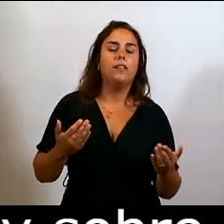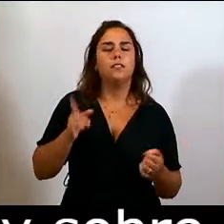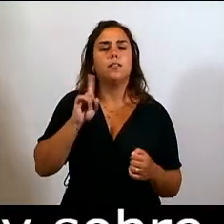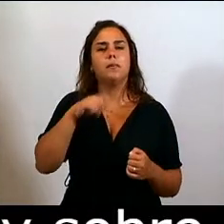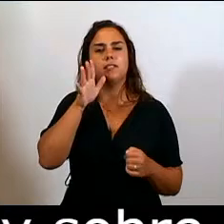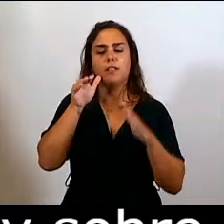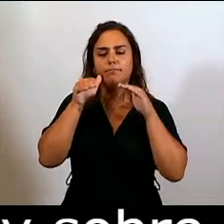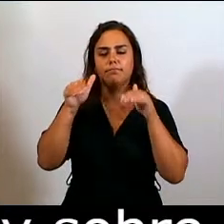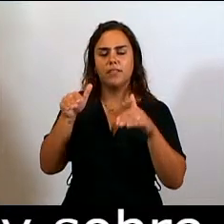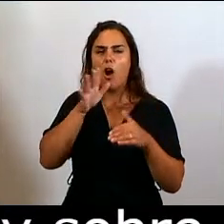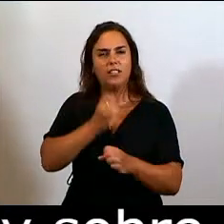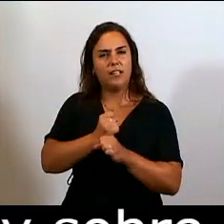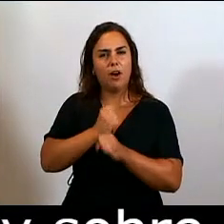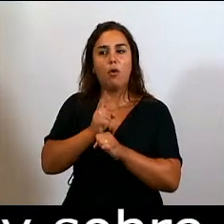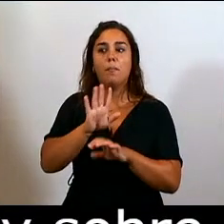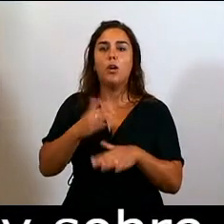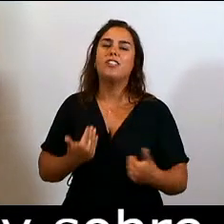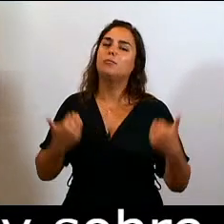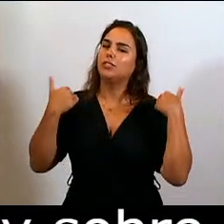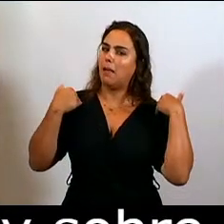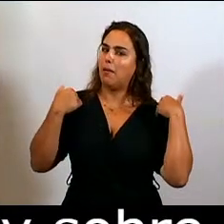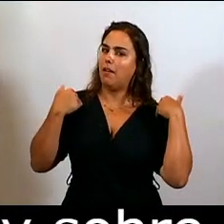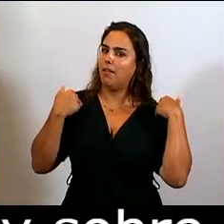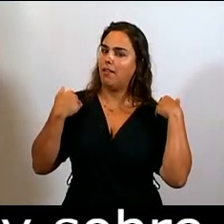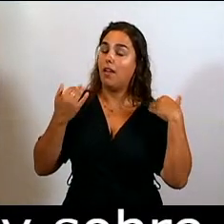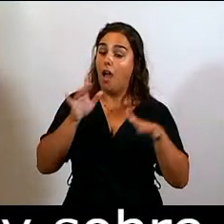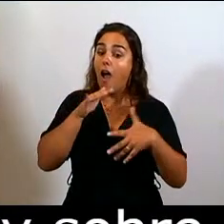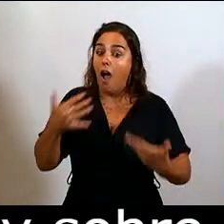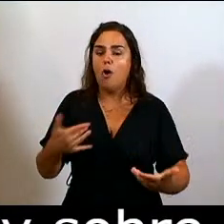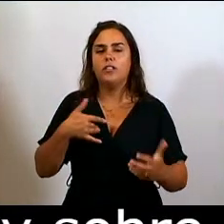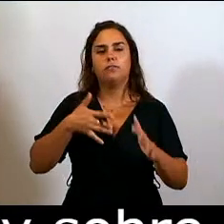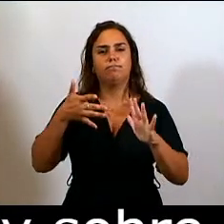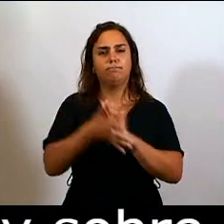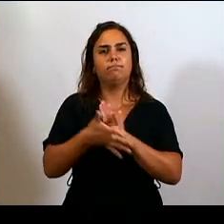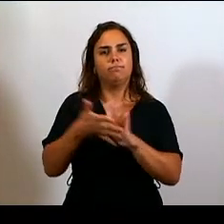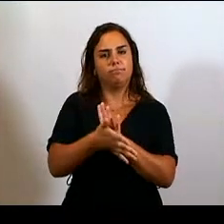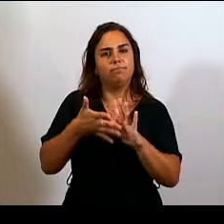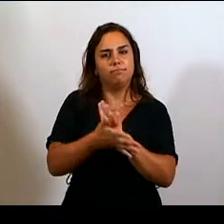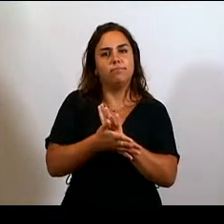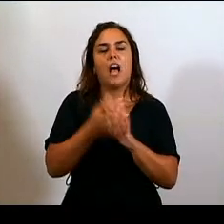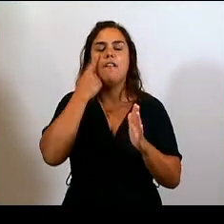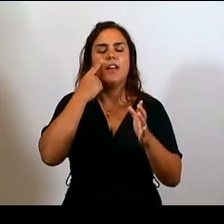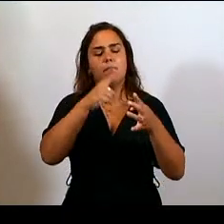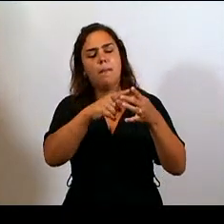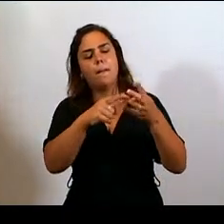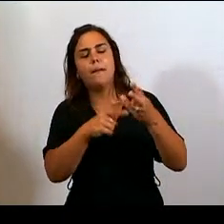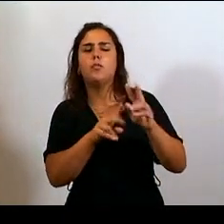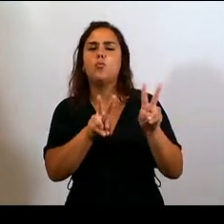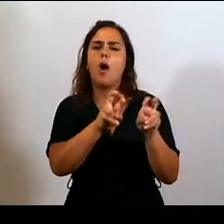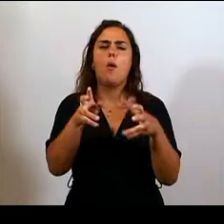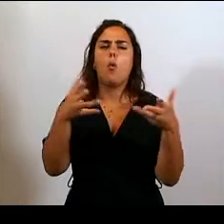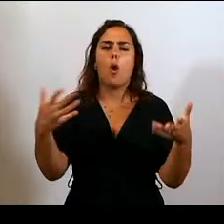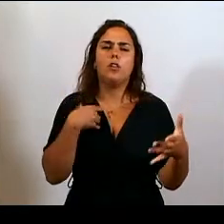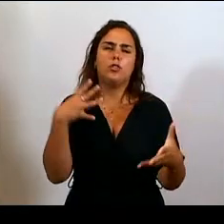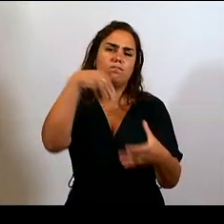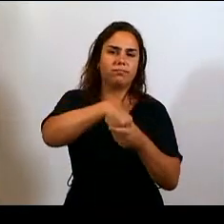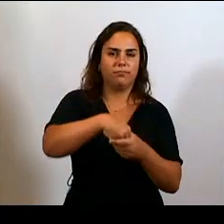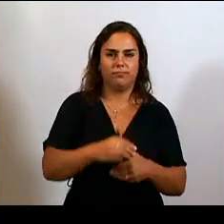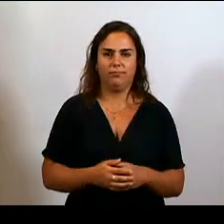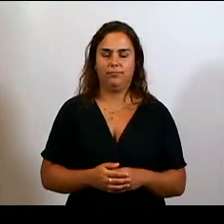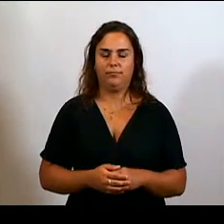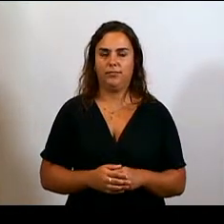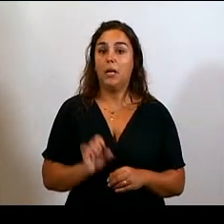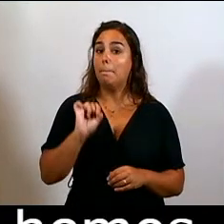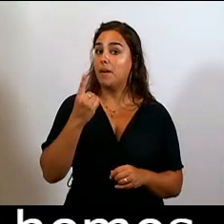con responsabilidad. A continuación, les detallo las principales novedades que hemos incorporado. En primer